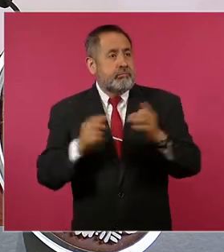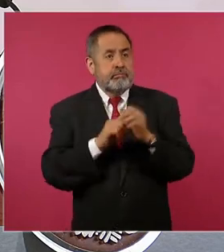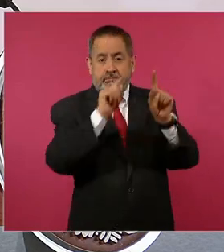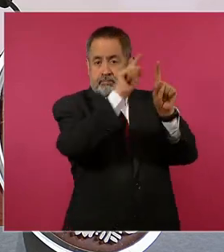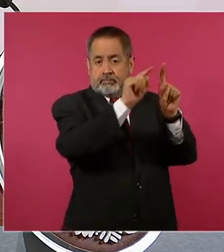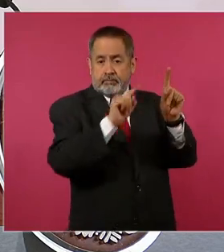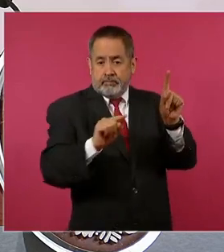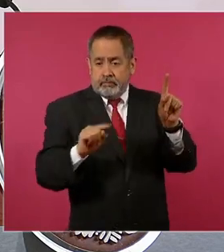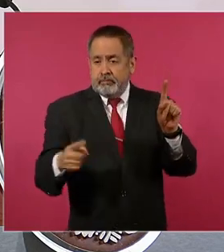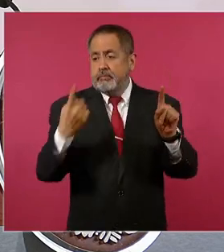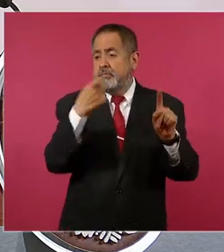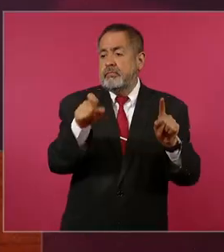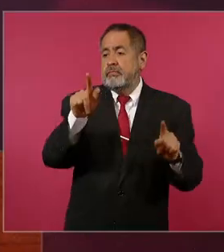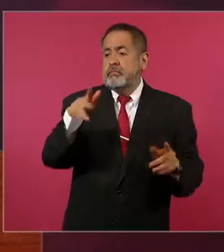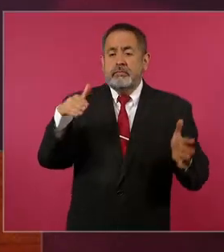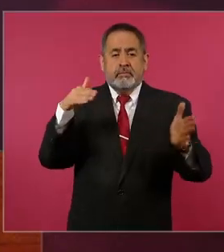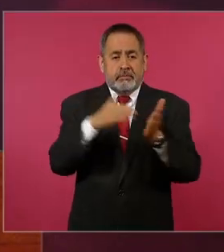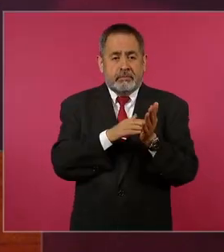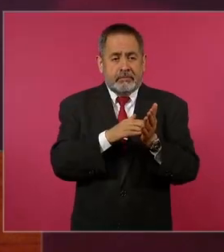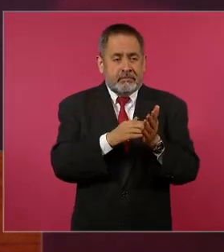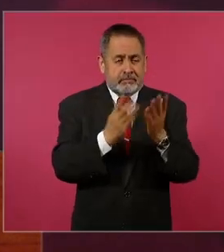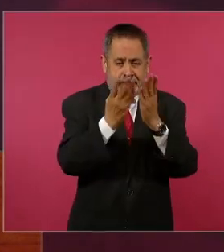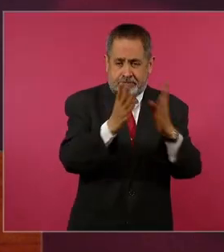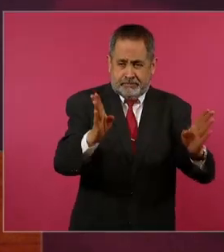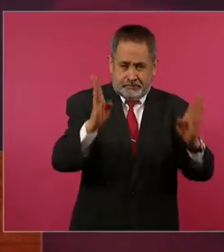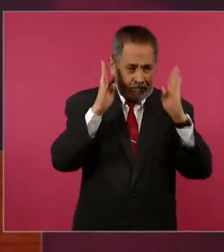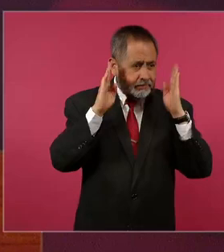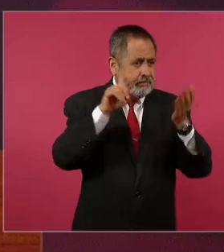casillas instaladas en todo el país.